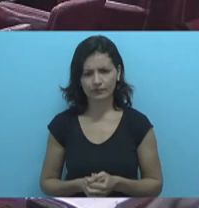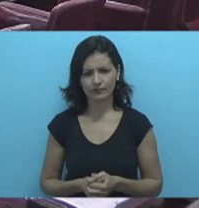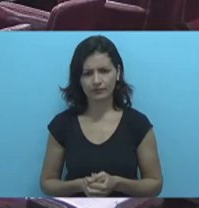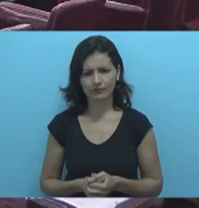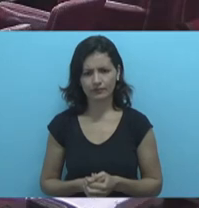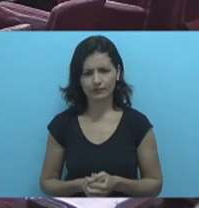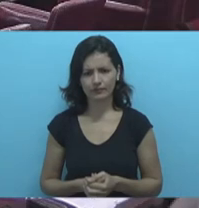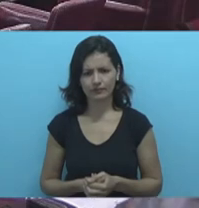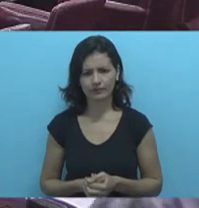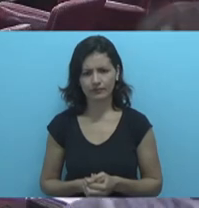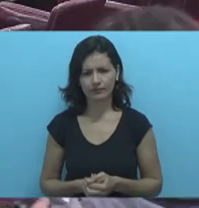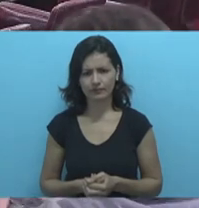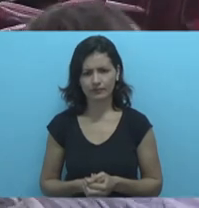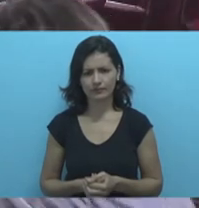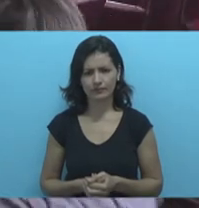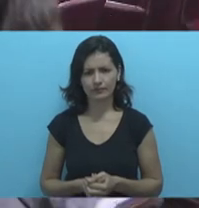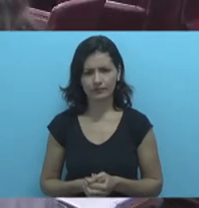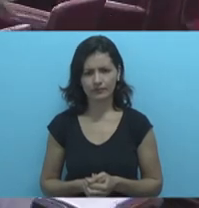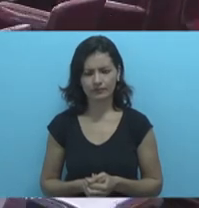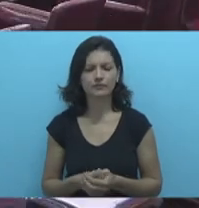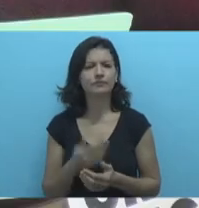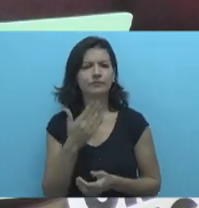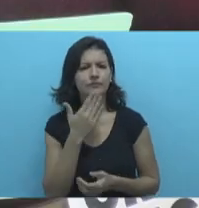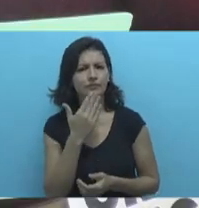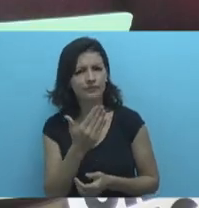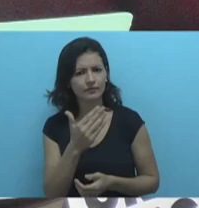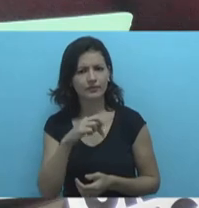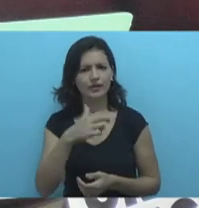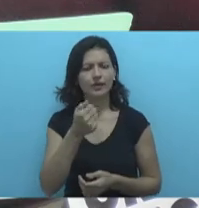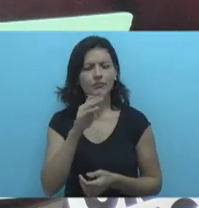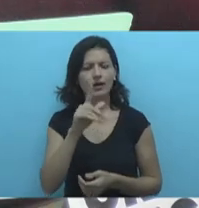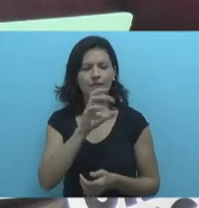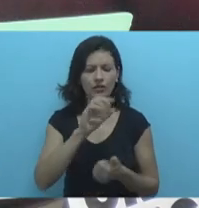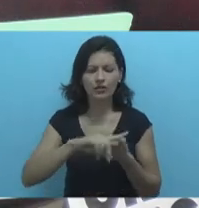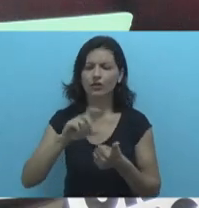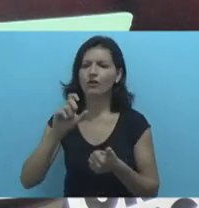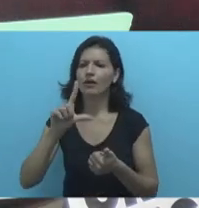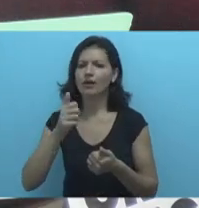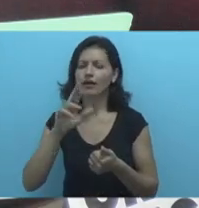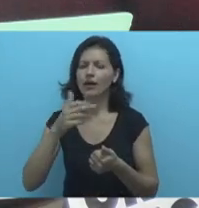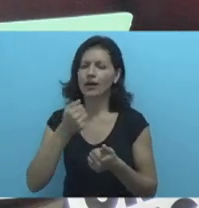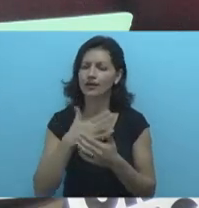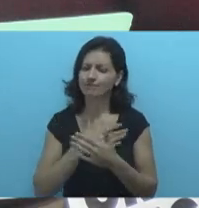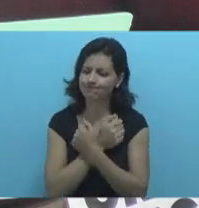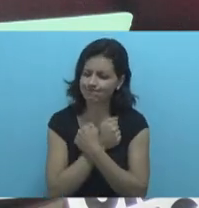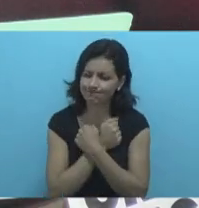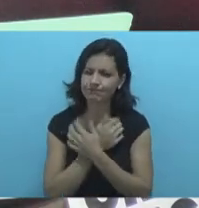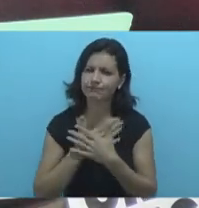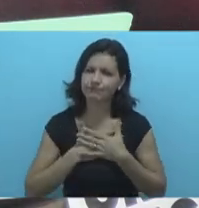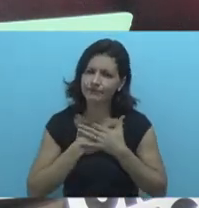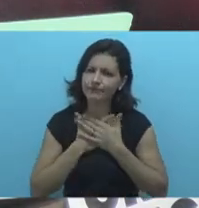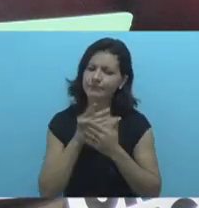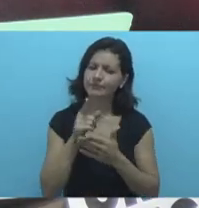Gracias, Pablo. Gracias, Clara. Te queremos tanto, Clara. Tanto te queremos, te abrazamos.